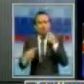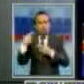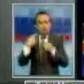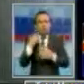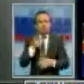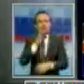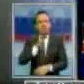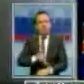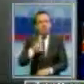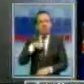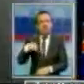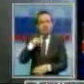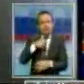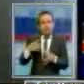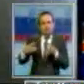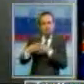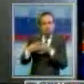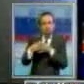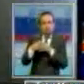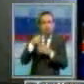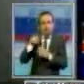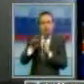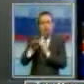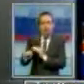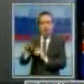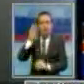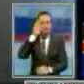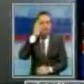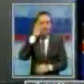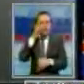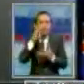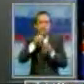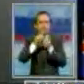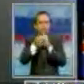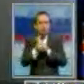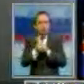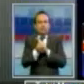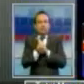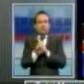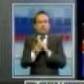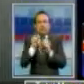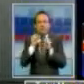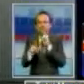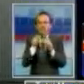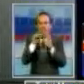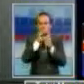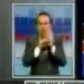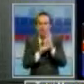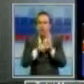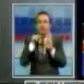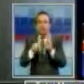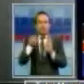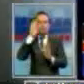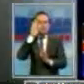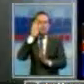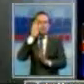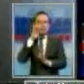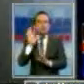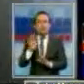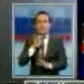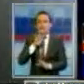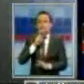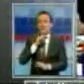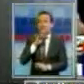PPD tiene que ser el partido eje del gobierno Bachelet y transformarnos en los defensores del programa de Michelle Bachelet. Estamos listos. 20